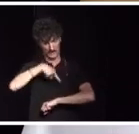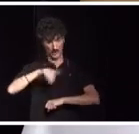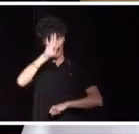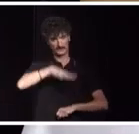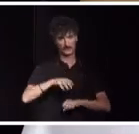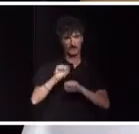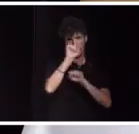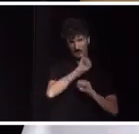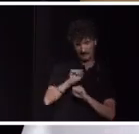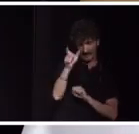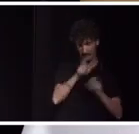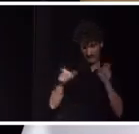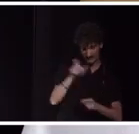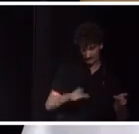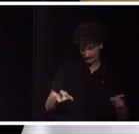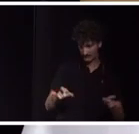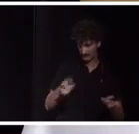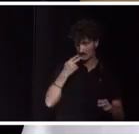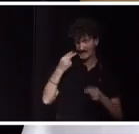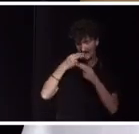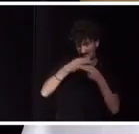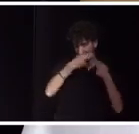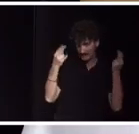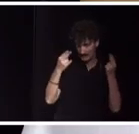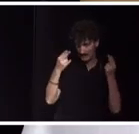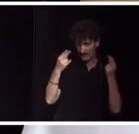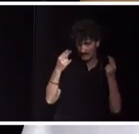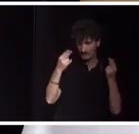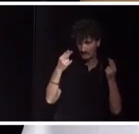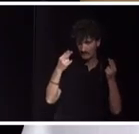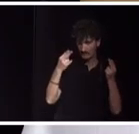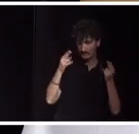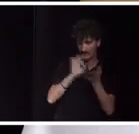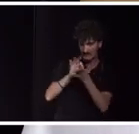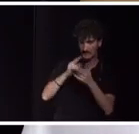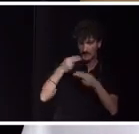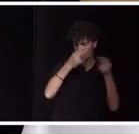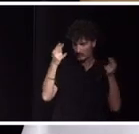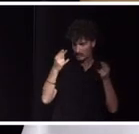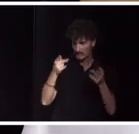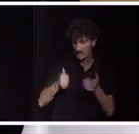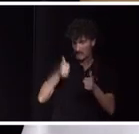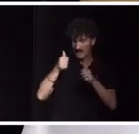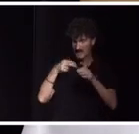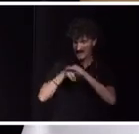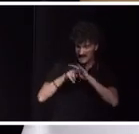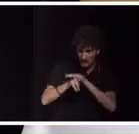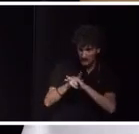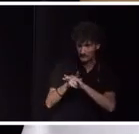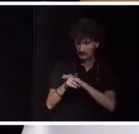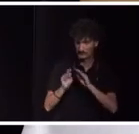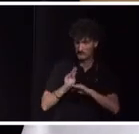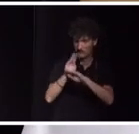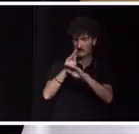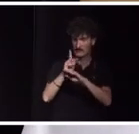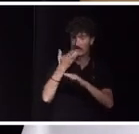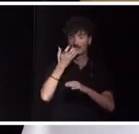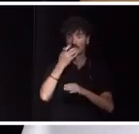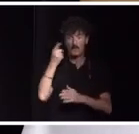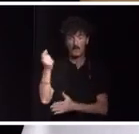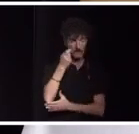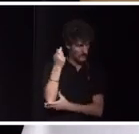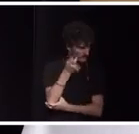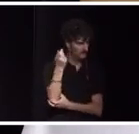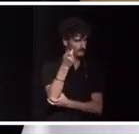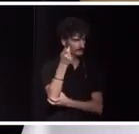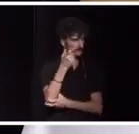gente, blindando los servicios públicos y con más recursos, que los bomberos voluntarios que puedan, además,